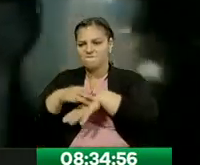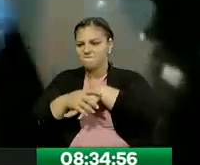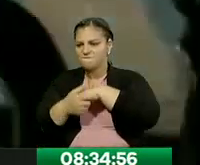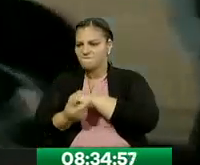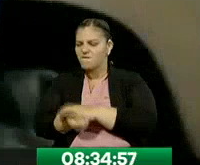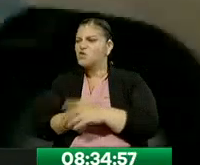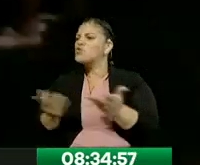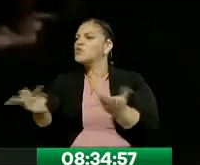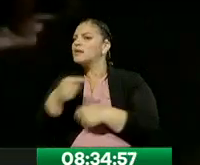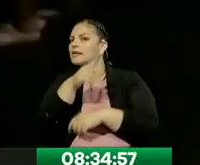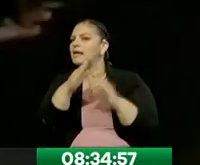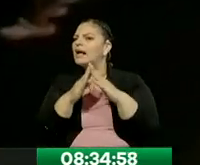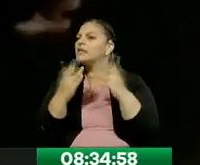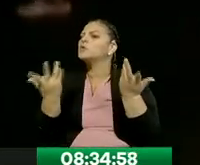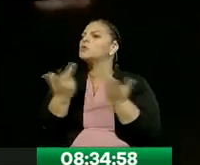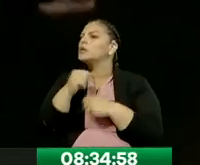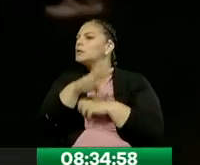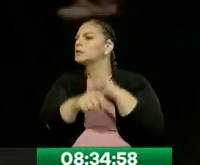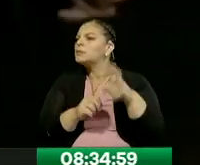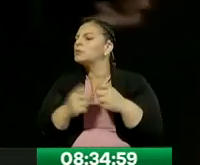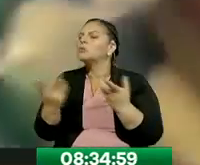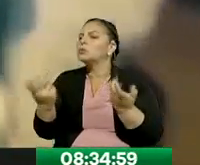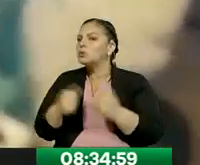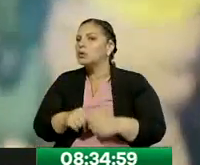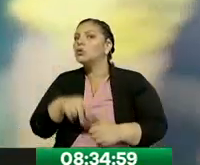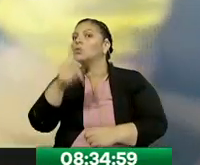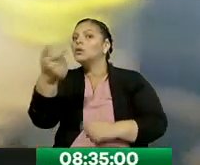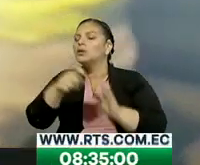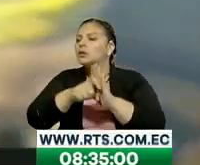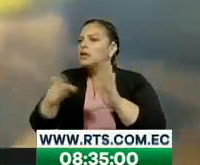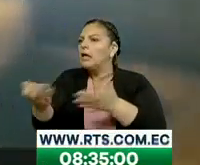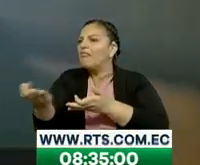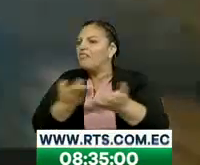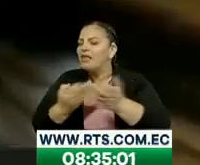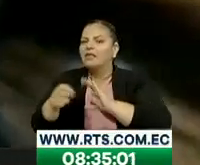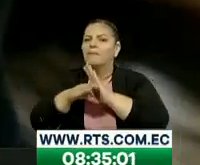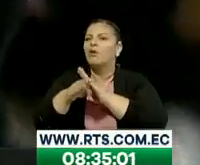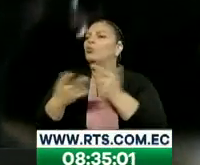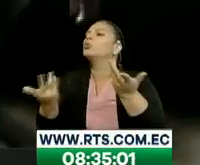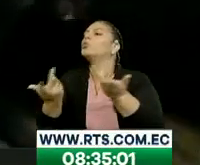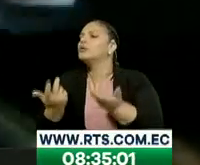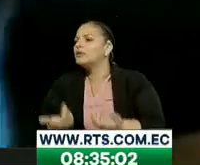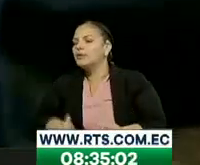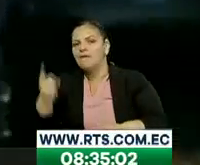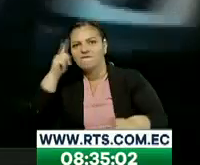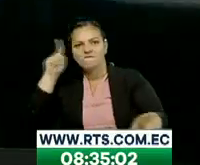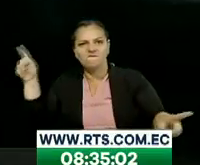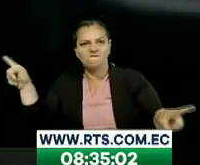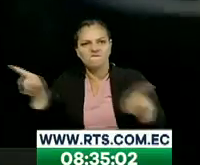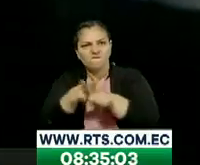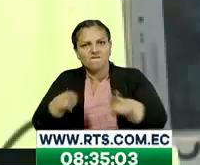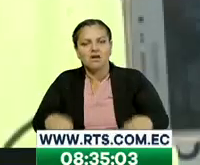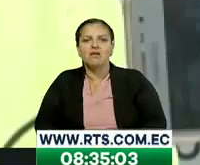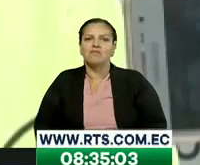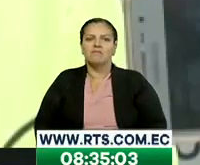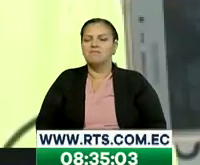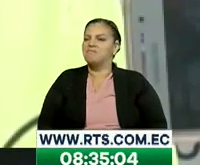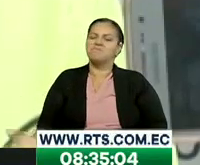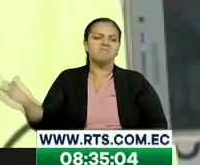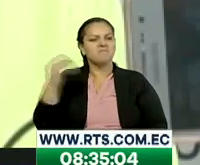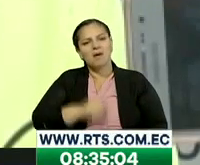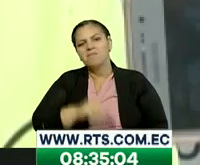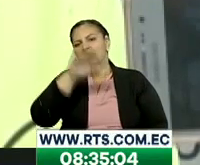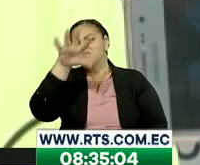domicilios y unidades económicas bajo la modalidad de estruche, receptación y abigueato en las subzonas de Azuay y Cañar. Y las